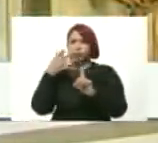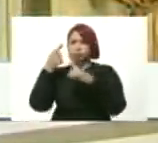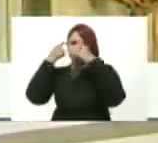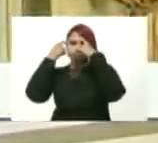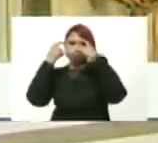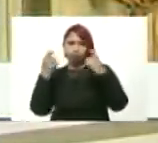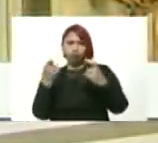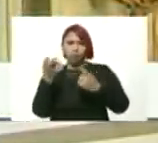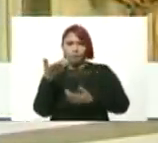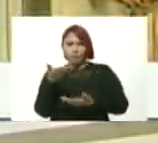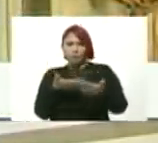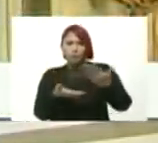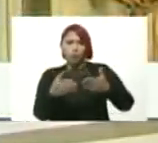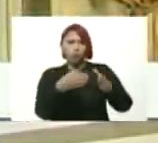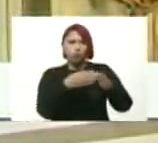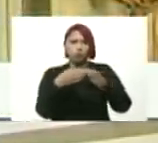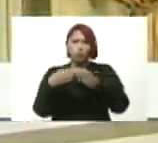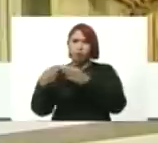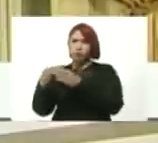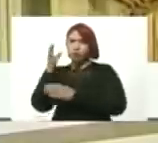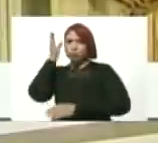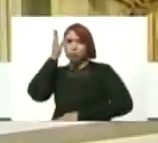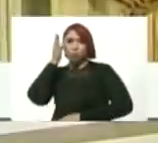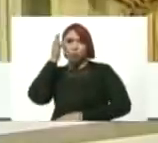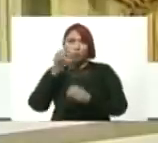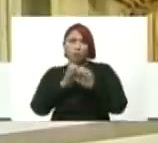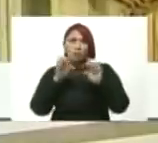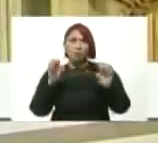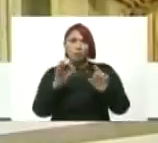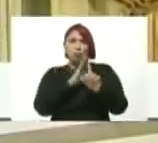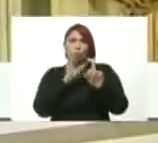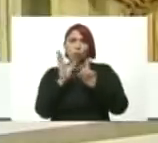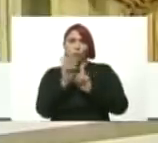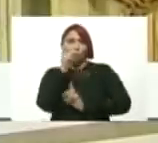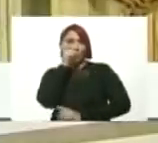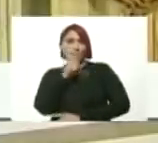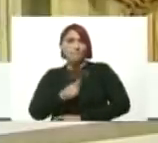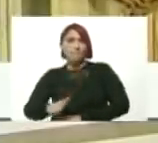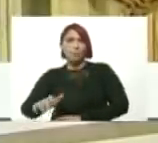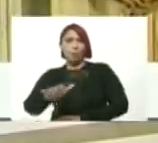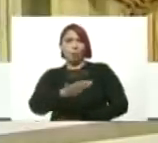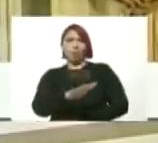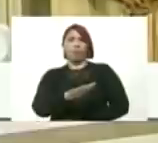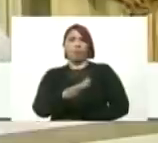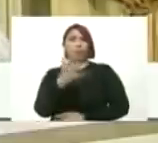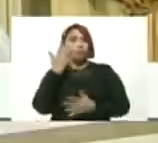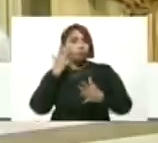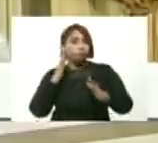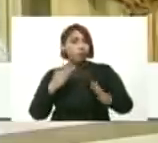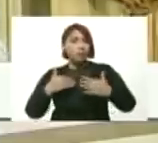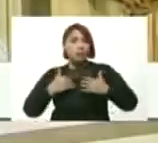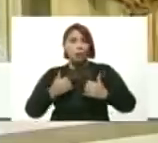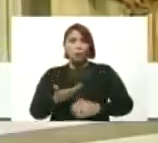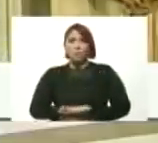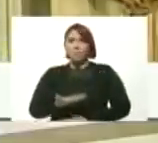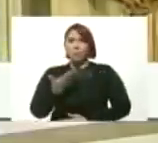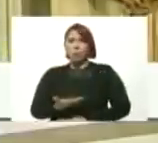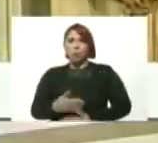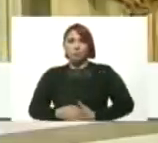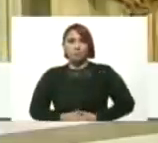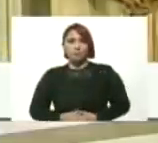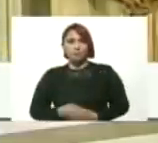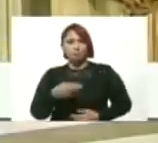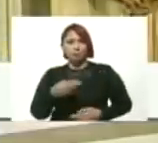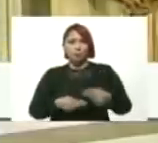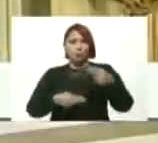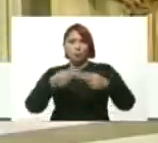colectiva en el conocimiento la educación y la cultura del pueblo en este caso la salud que es fundamental construir